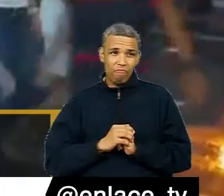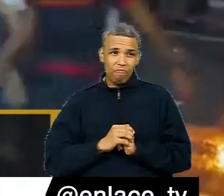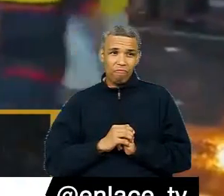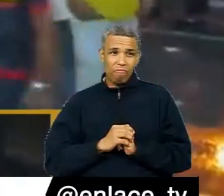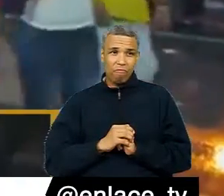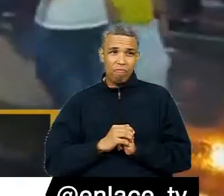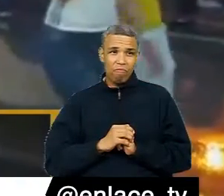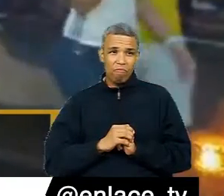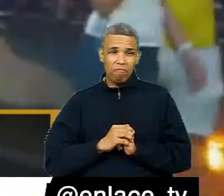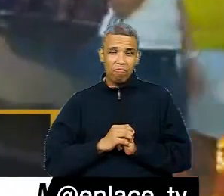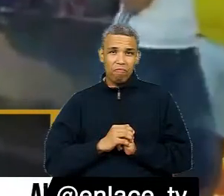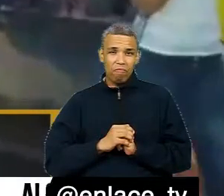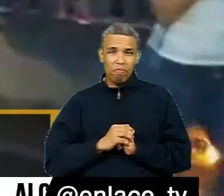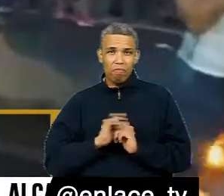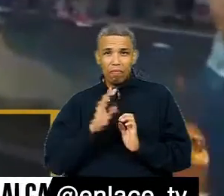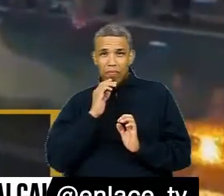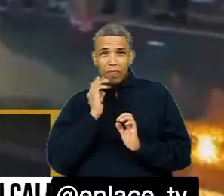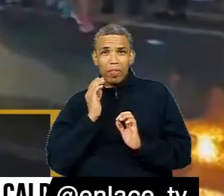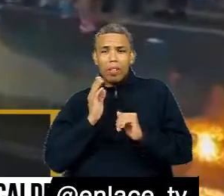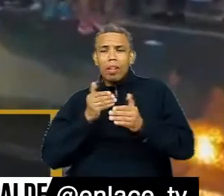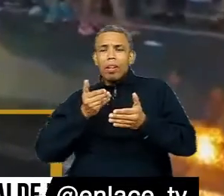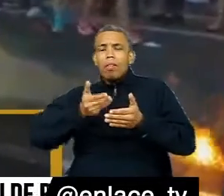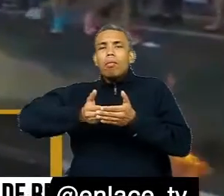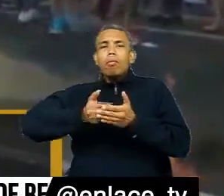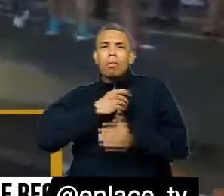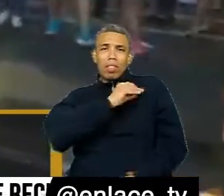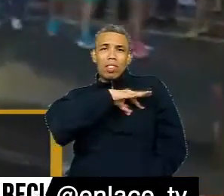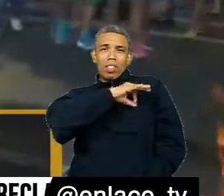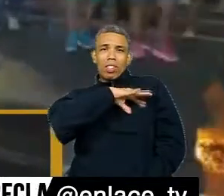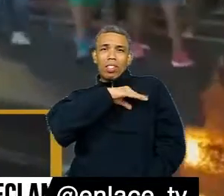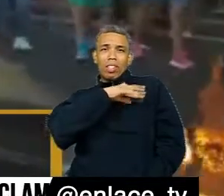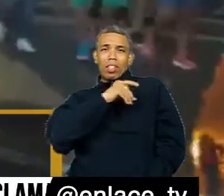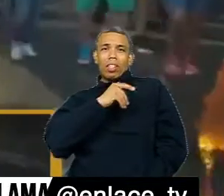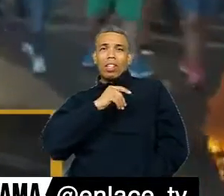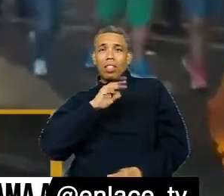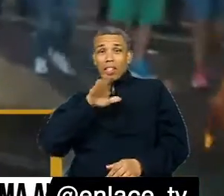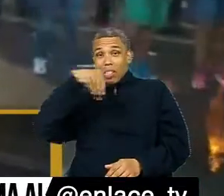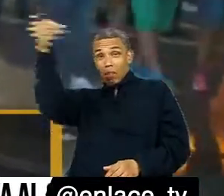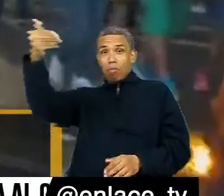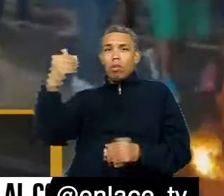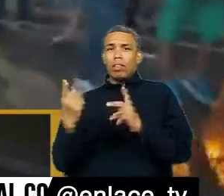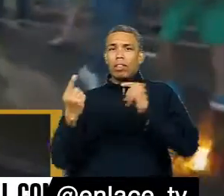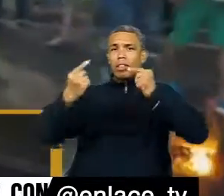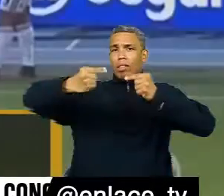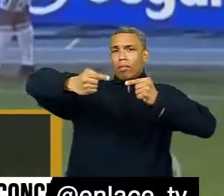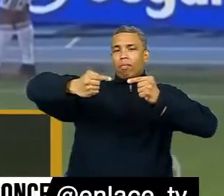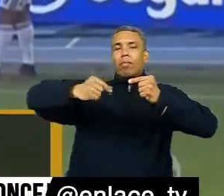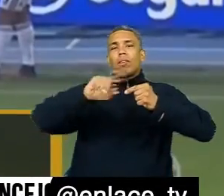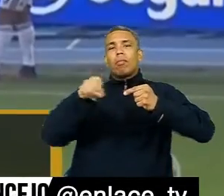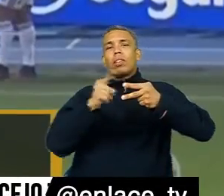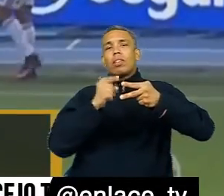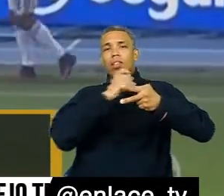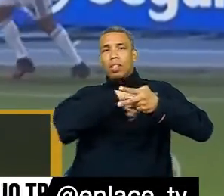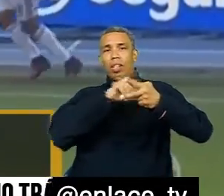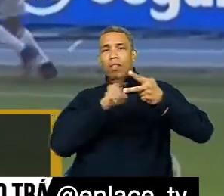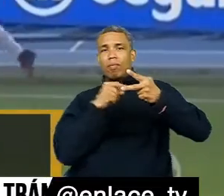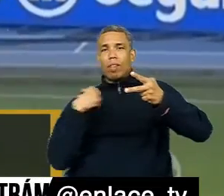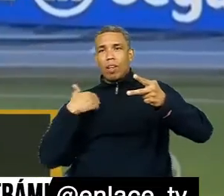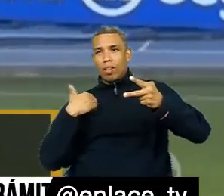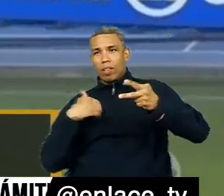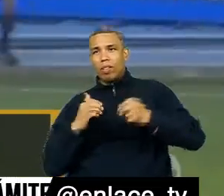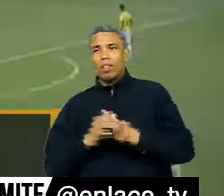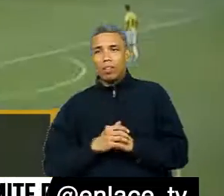este año 2016 frente a Chile y frente a Argentina. Y vamos a conocer la opinión de los hinchas, de los colombianos que han venido hoy